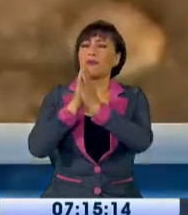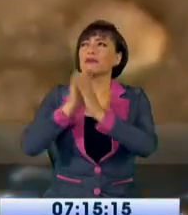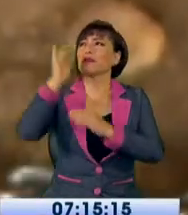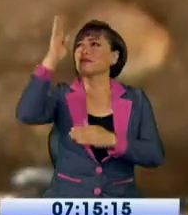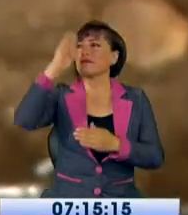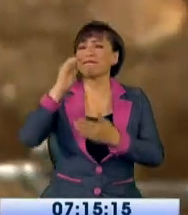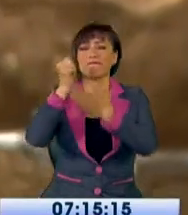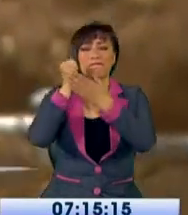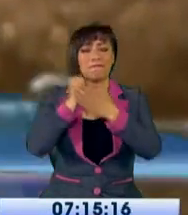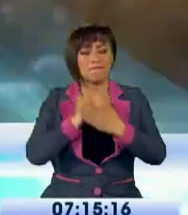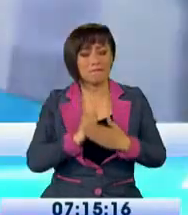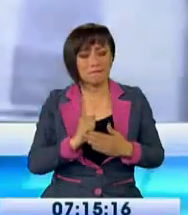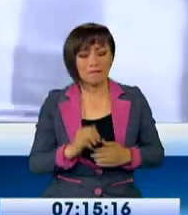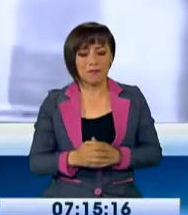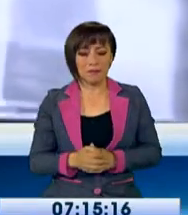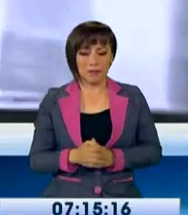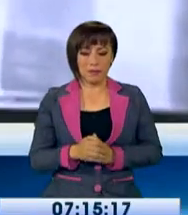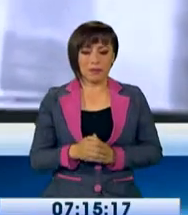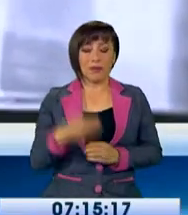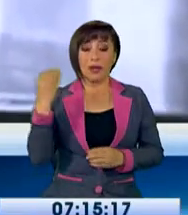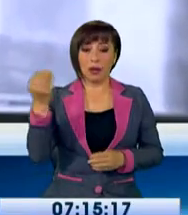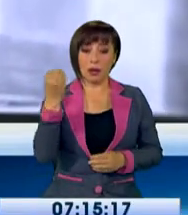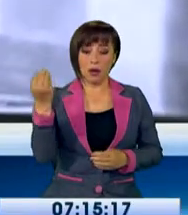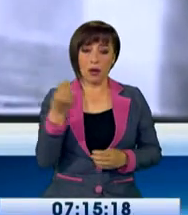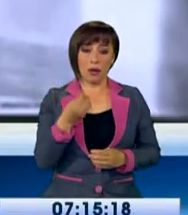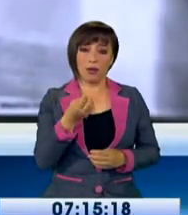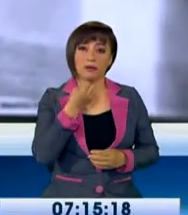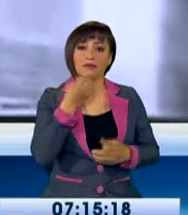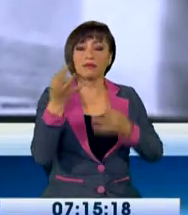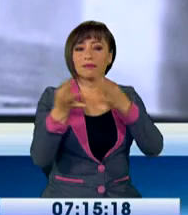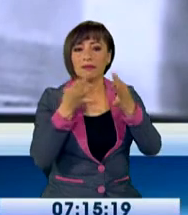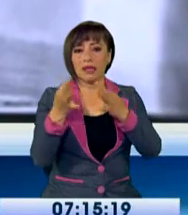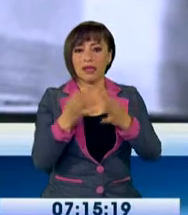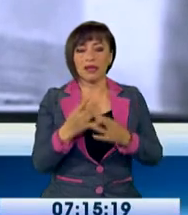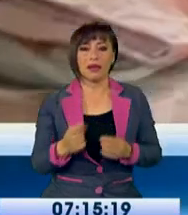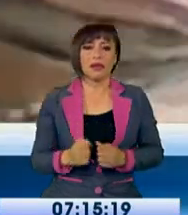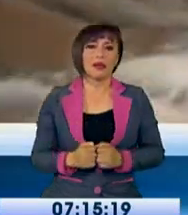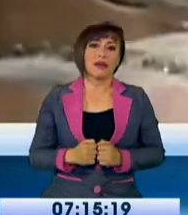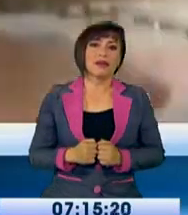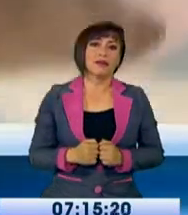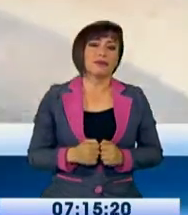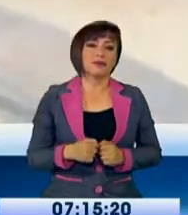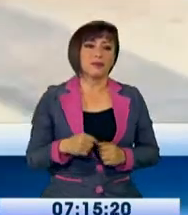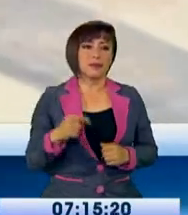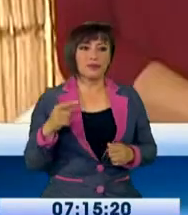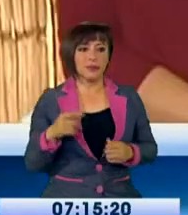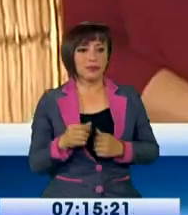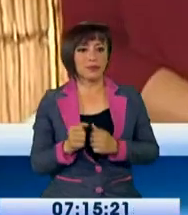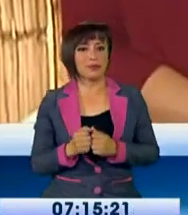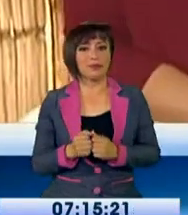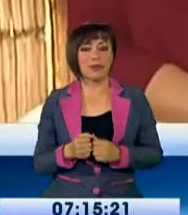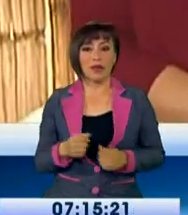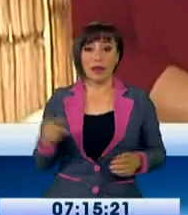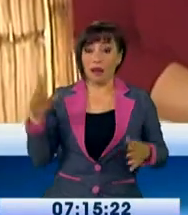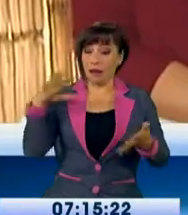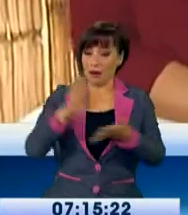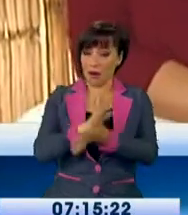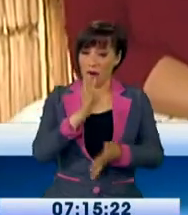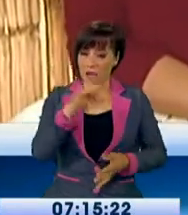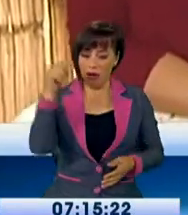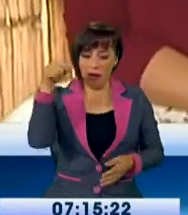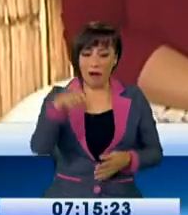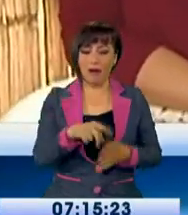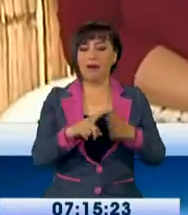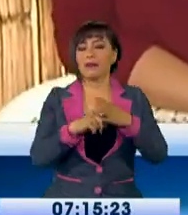nos comenta que su primera vez fue en el lugar donde se supone sirve para adquirir conocimiento. Y que en vez de recibir apoyo de